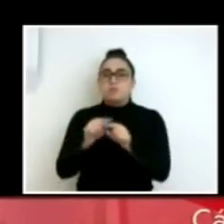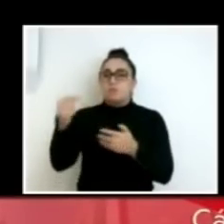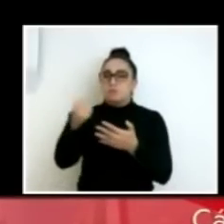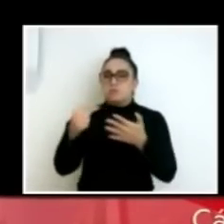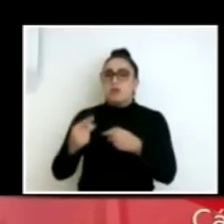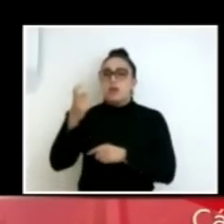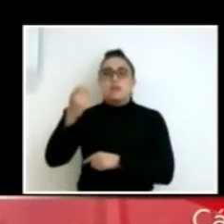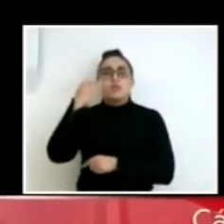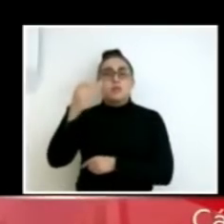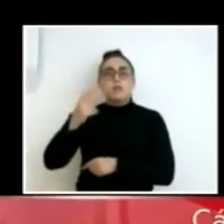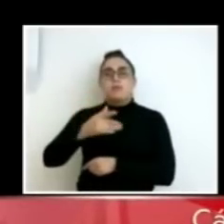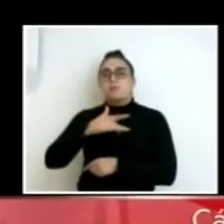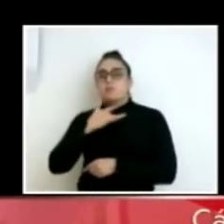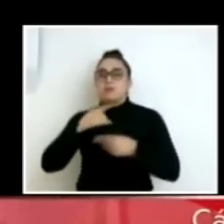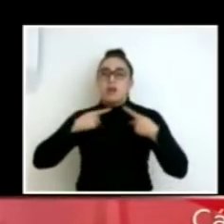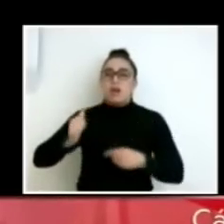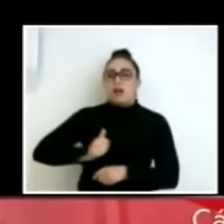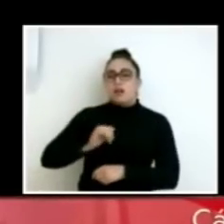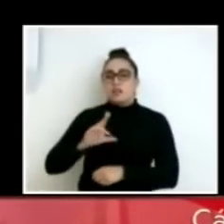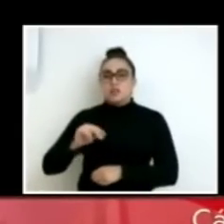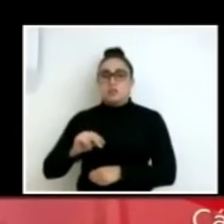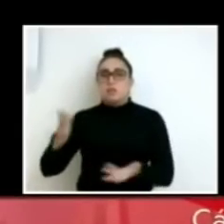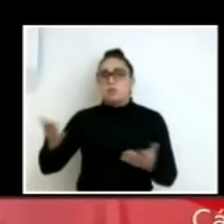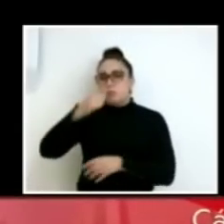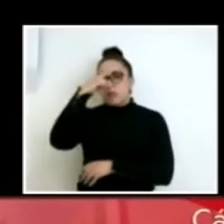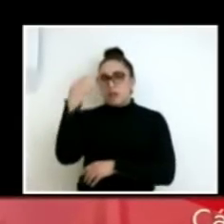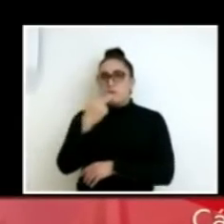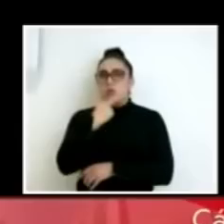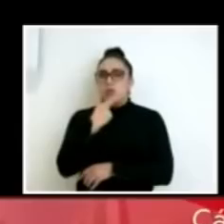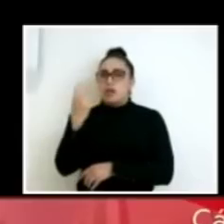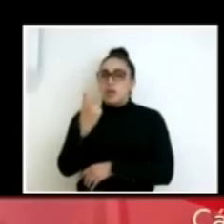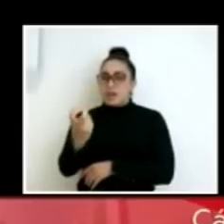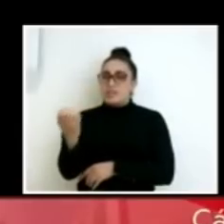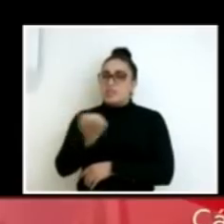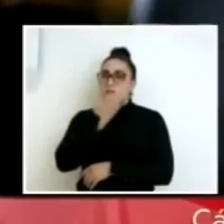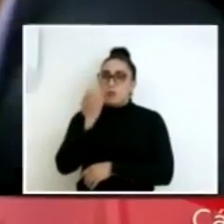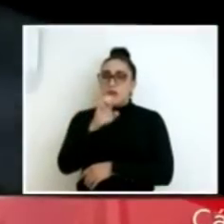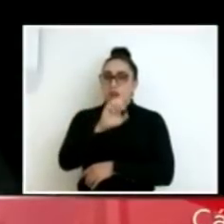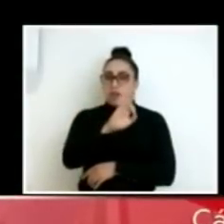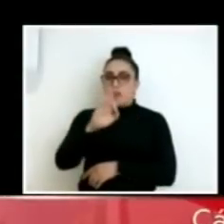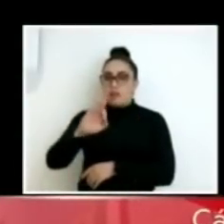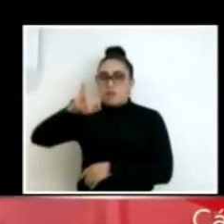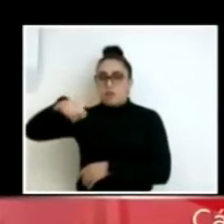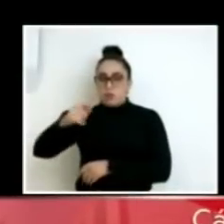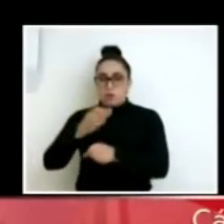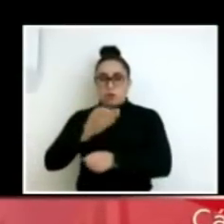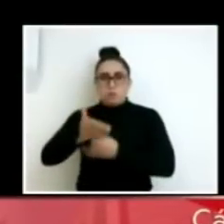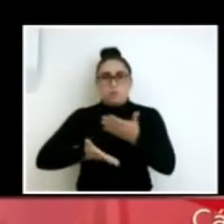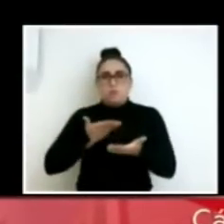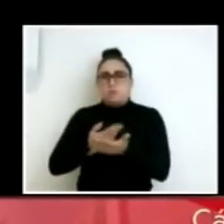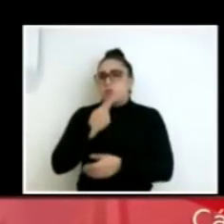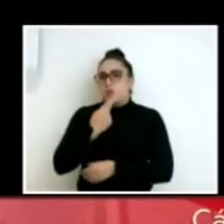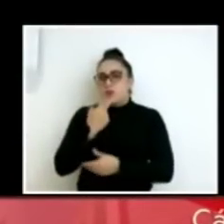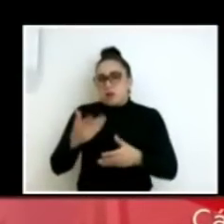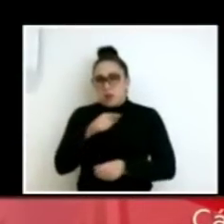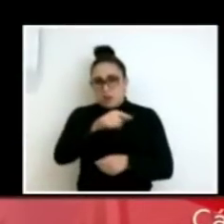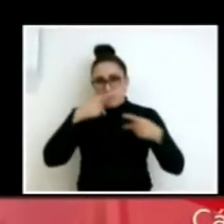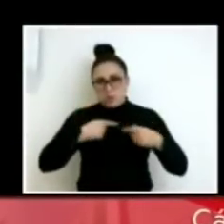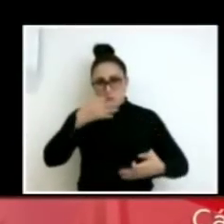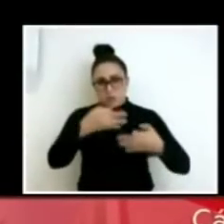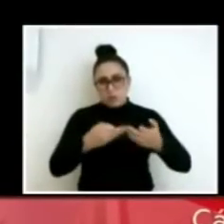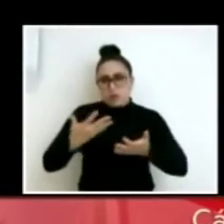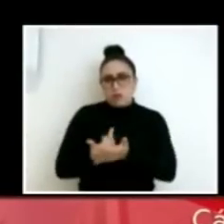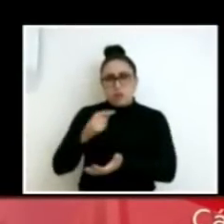del momento. ¿De qué sirve la Escuela Nacional de Formación Judicial que están proponiendo si la selección de jueces será mediante votación